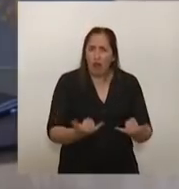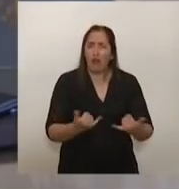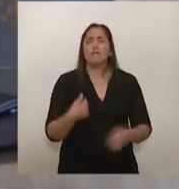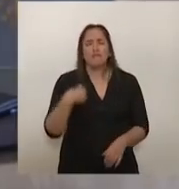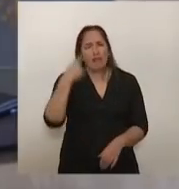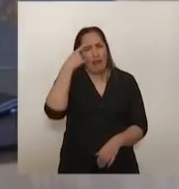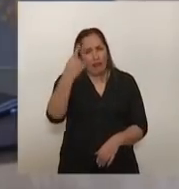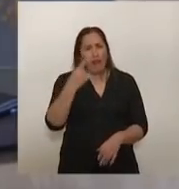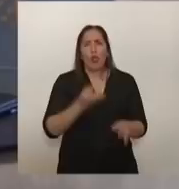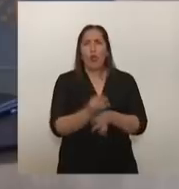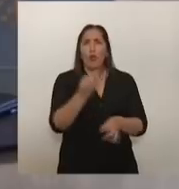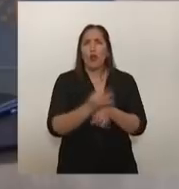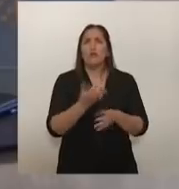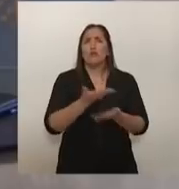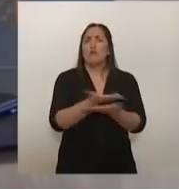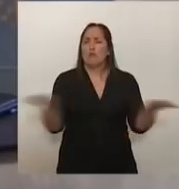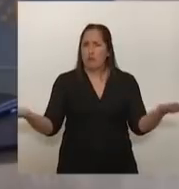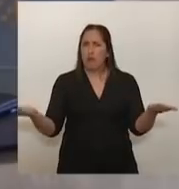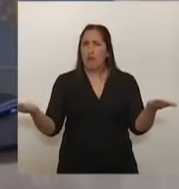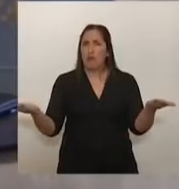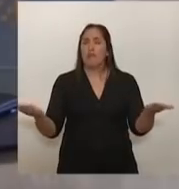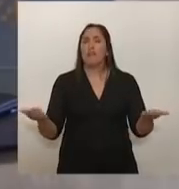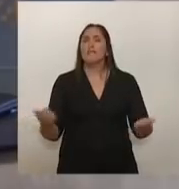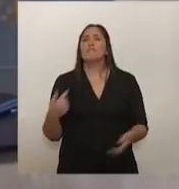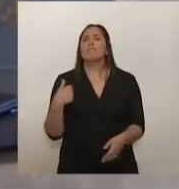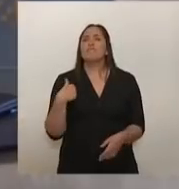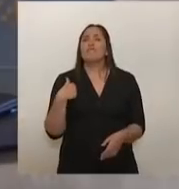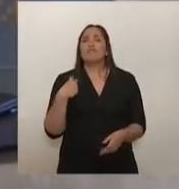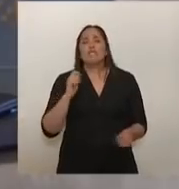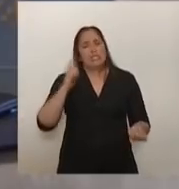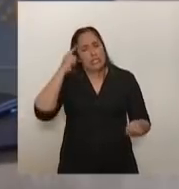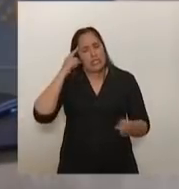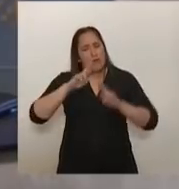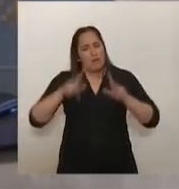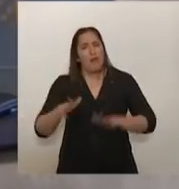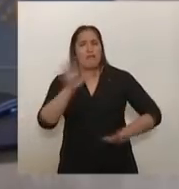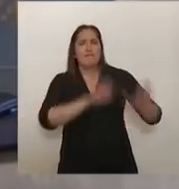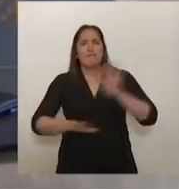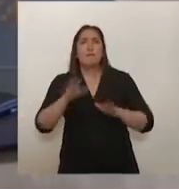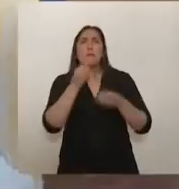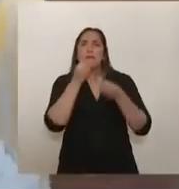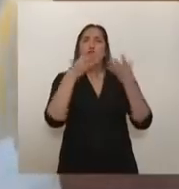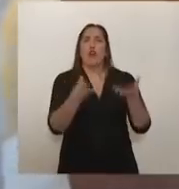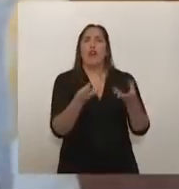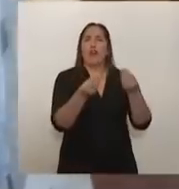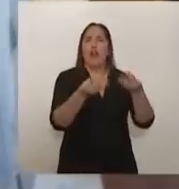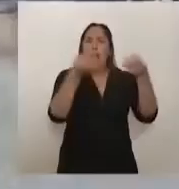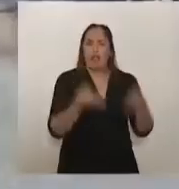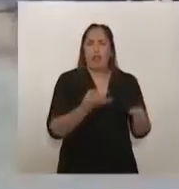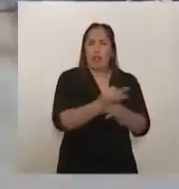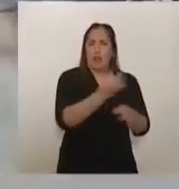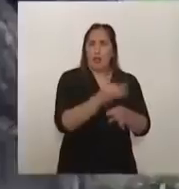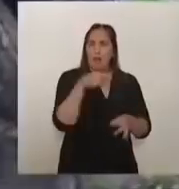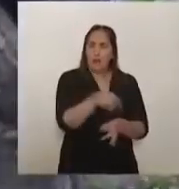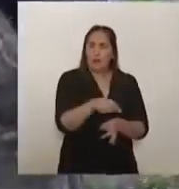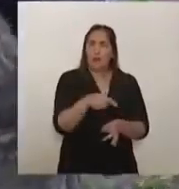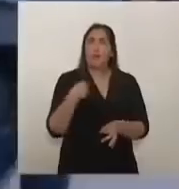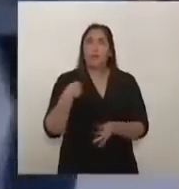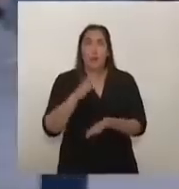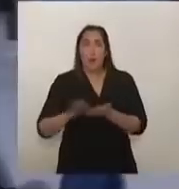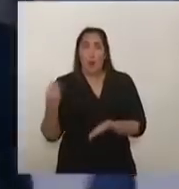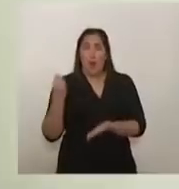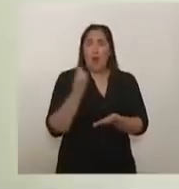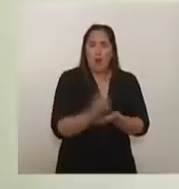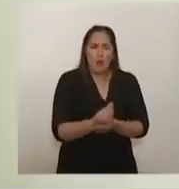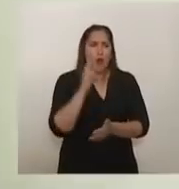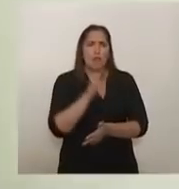Creemos en la educación pública y por eso iniciamos una serie de reformas para mejorar su calidad. Cuando llegamos, vimos que no había